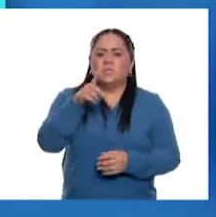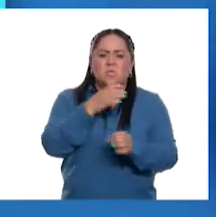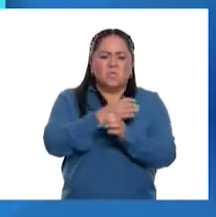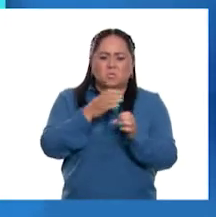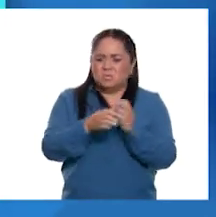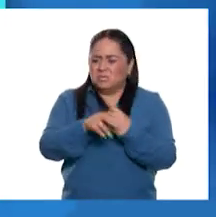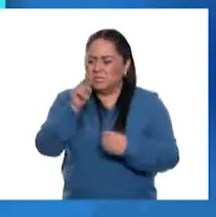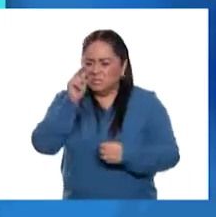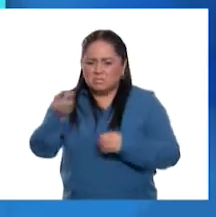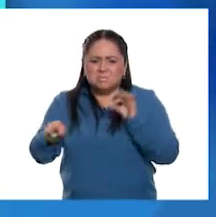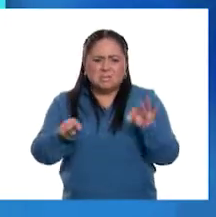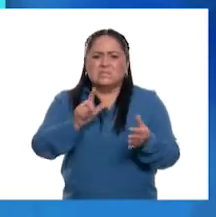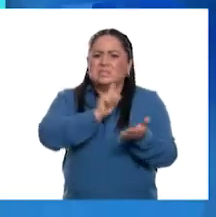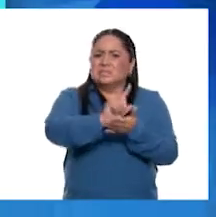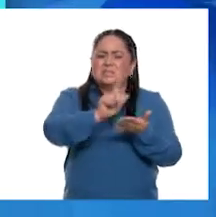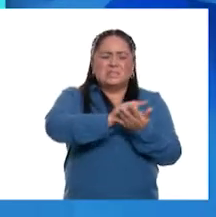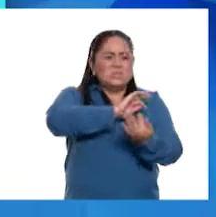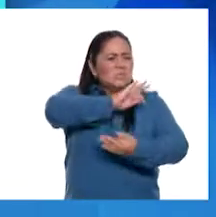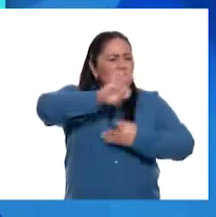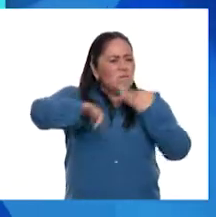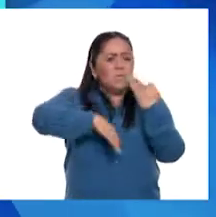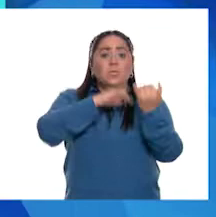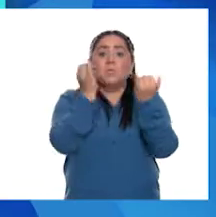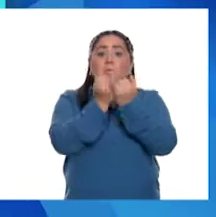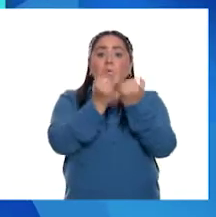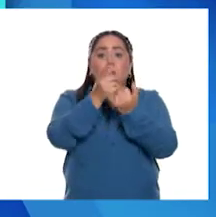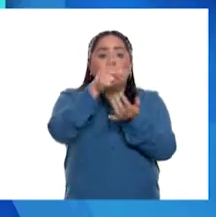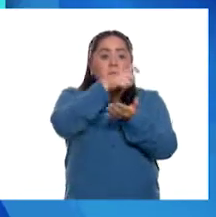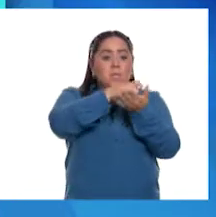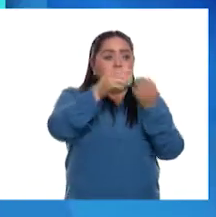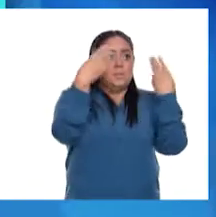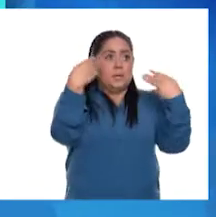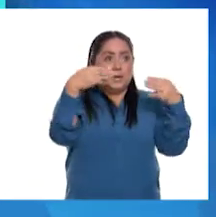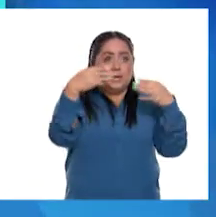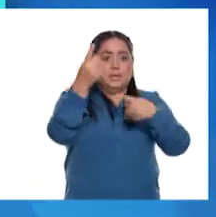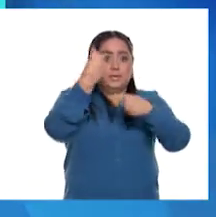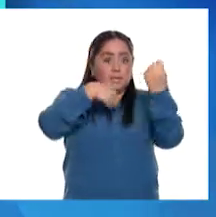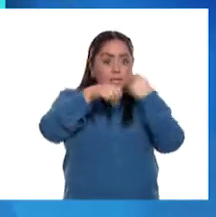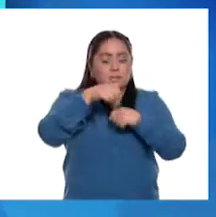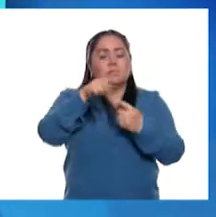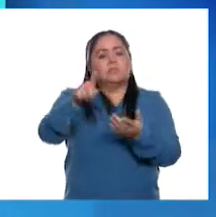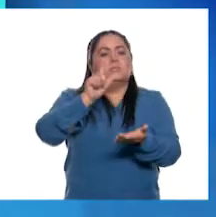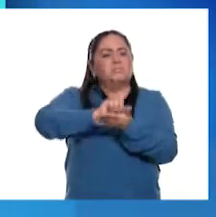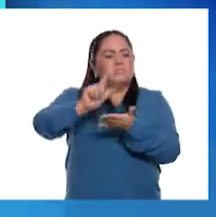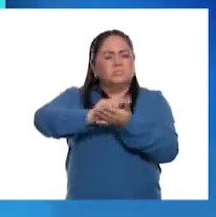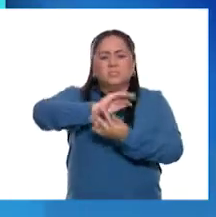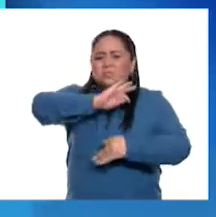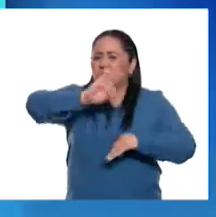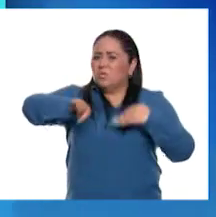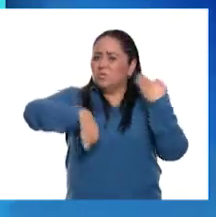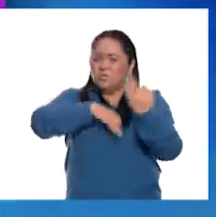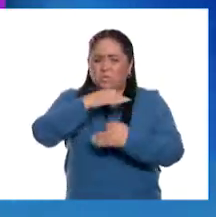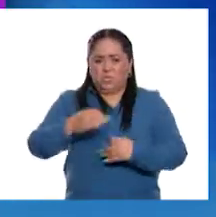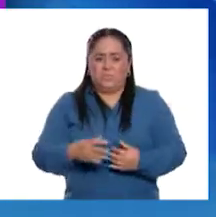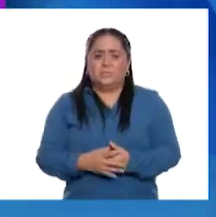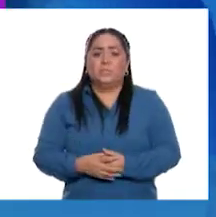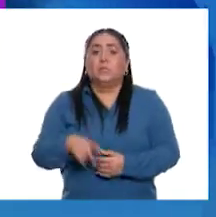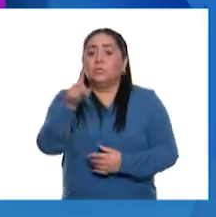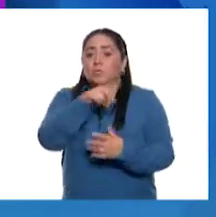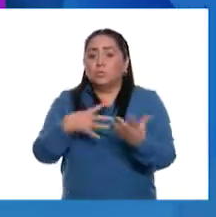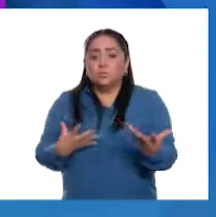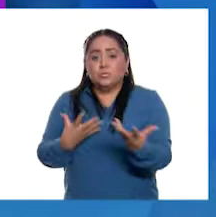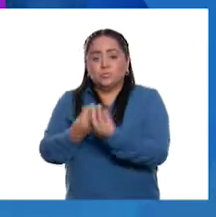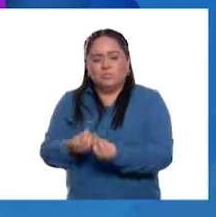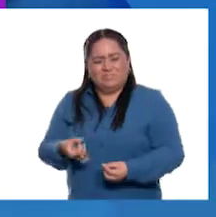Desinfecta las superficies de los objetos que más utilizas. También las cosas que compres en la tienda o en el supermercado.